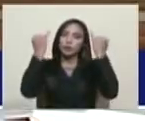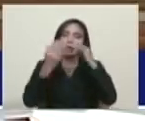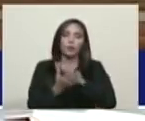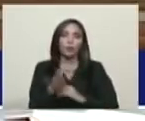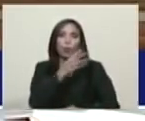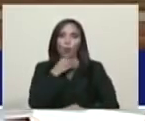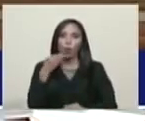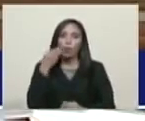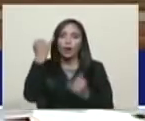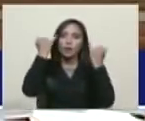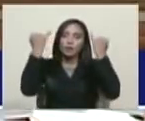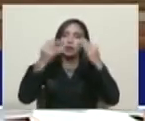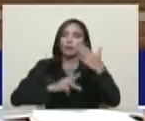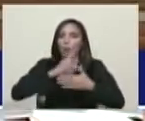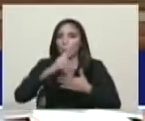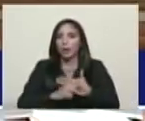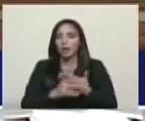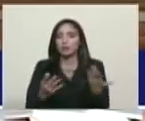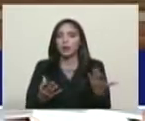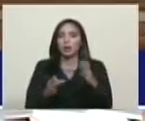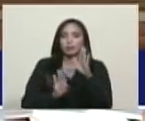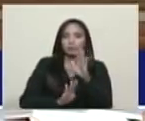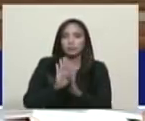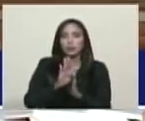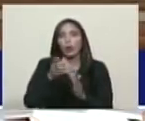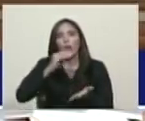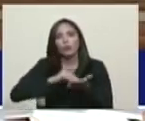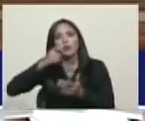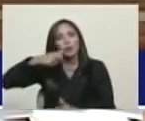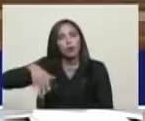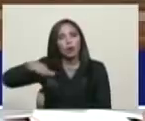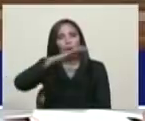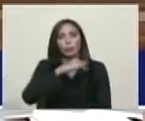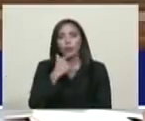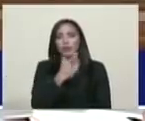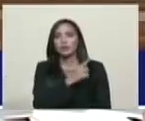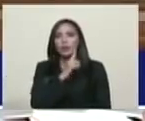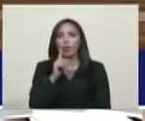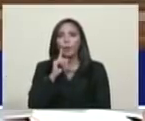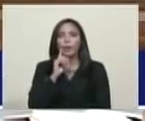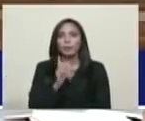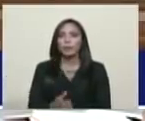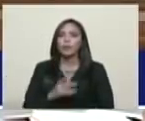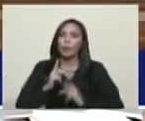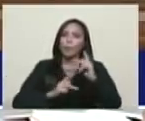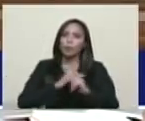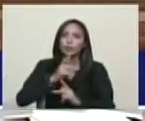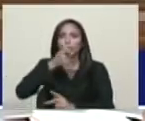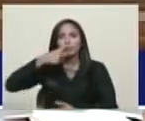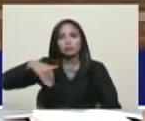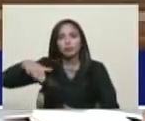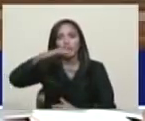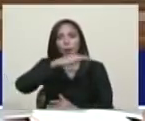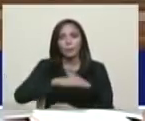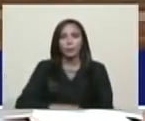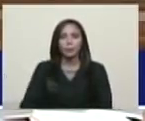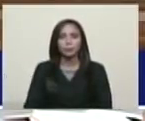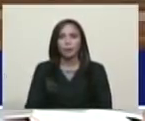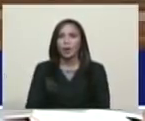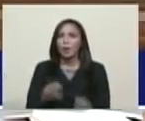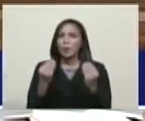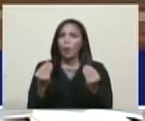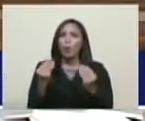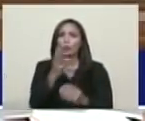juventud. El plan Vuelta al campo, la llaman ellos. Plan productivo, vuelta al campo. Miles de